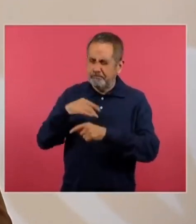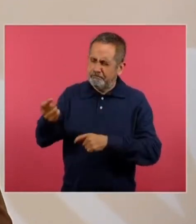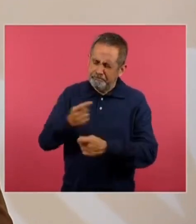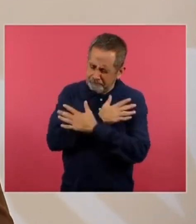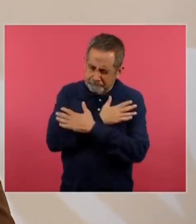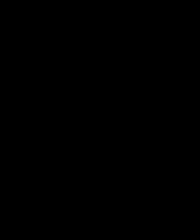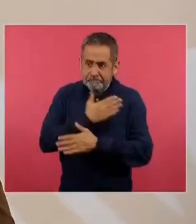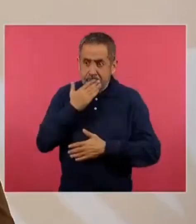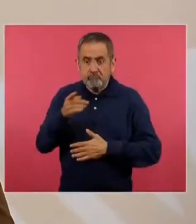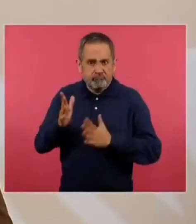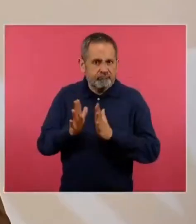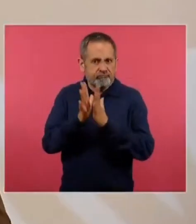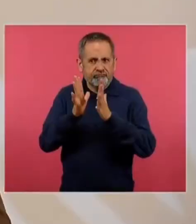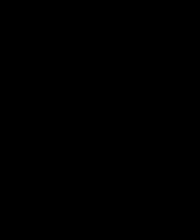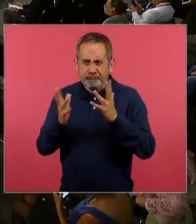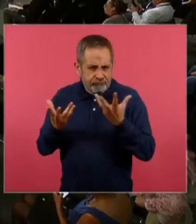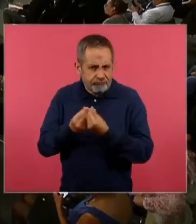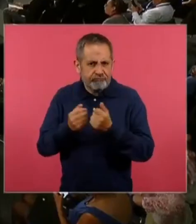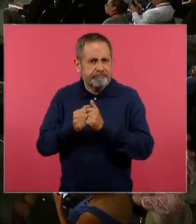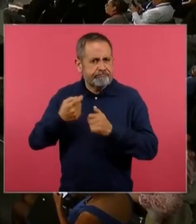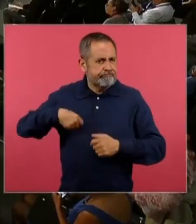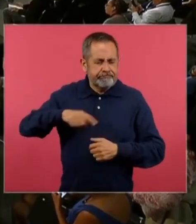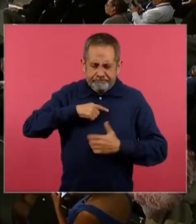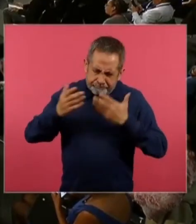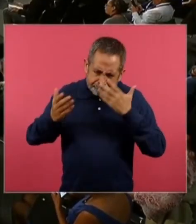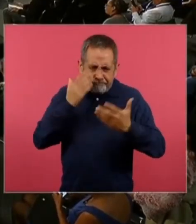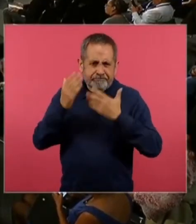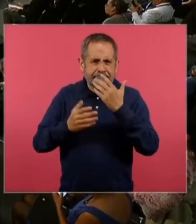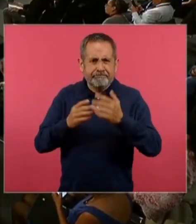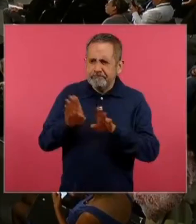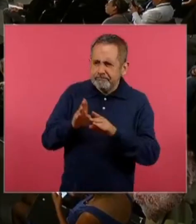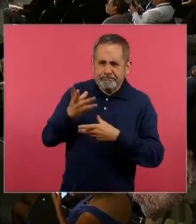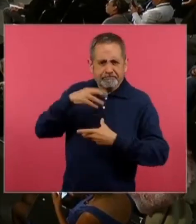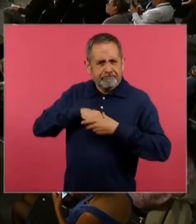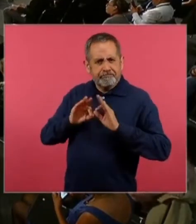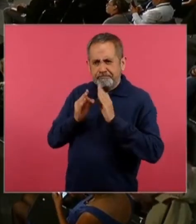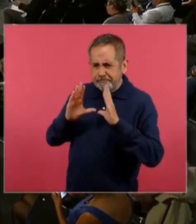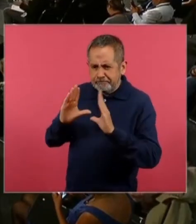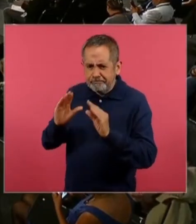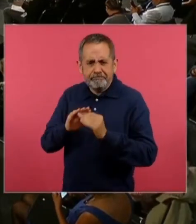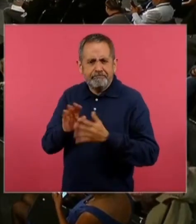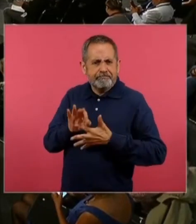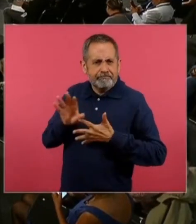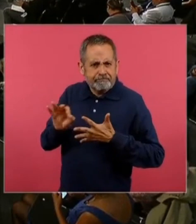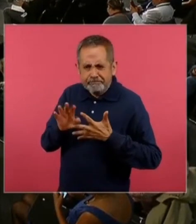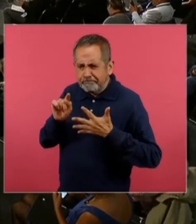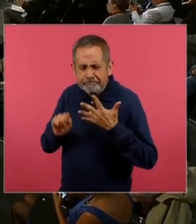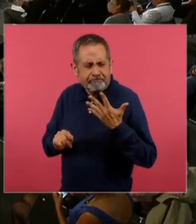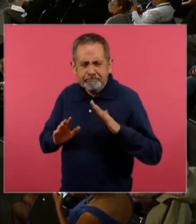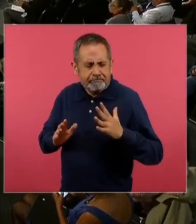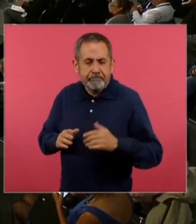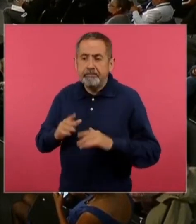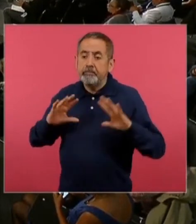del país, porque estuvieron ahí con nosotros, evaluando desde la didáctica, desde la pedagogía, los proyectos que se entregaron.